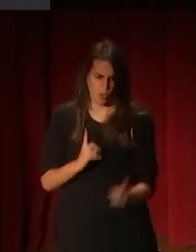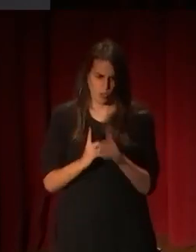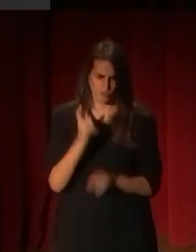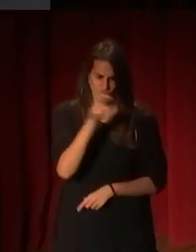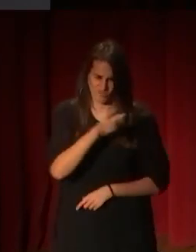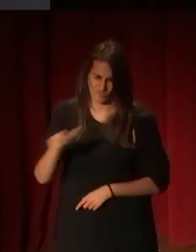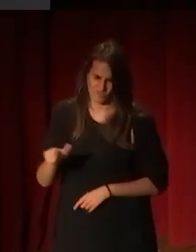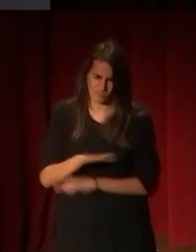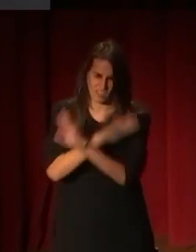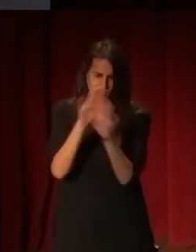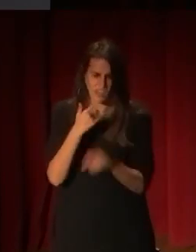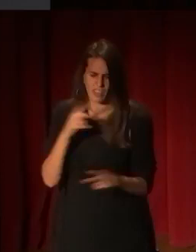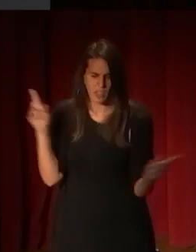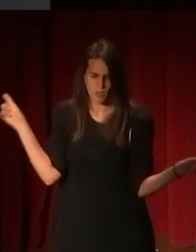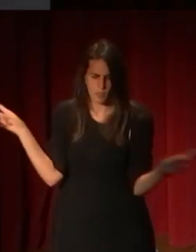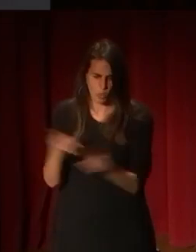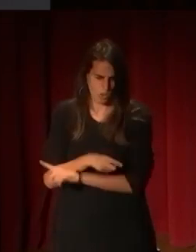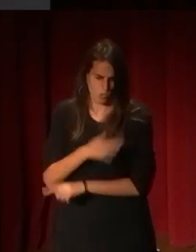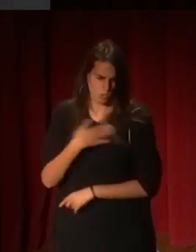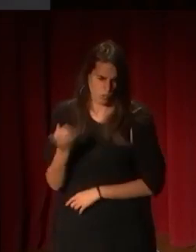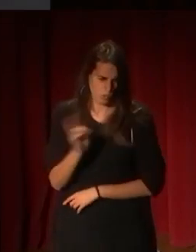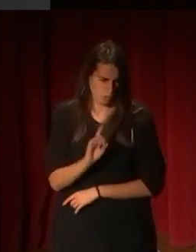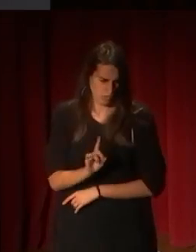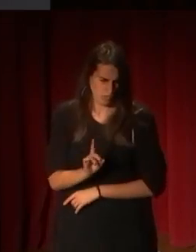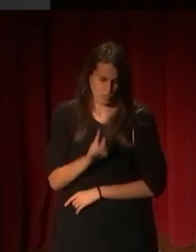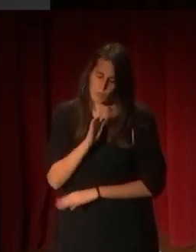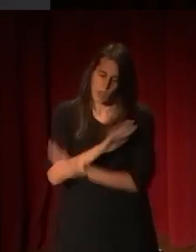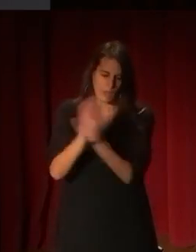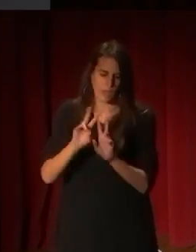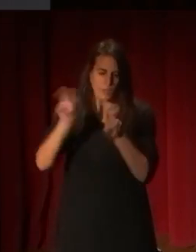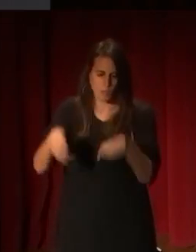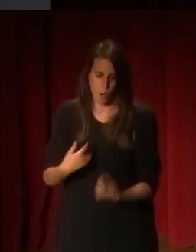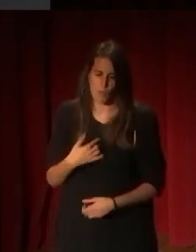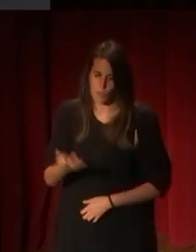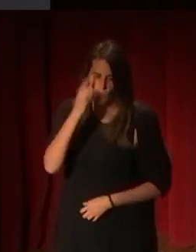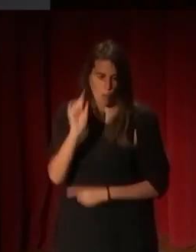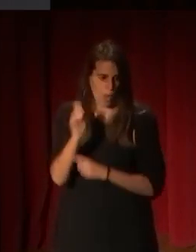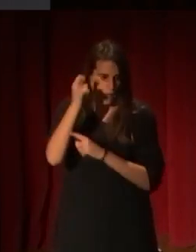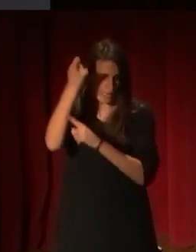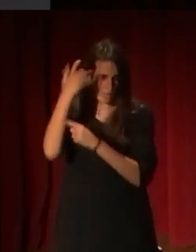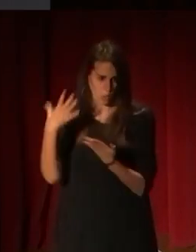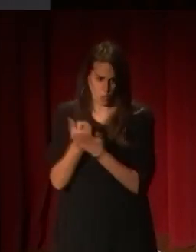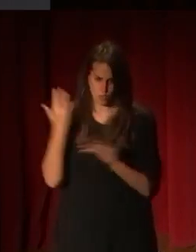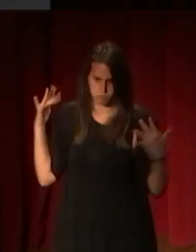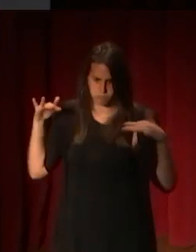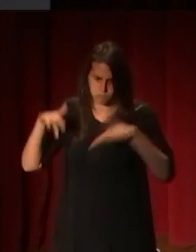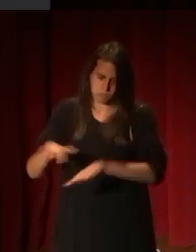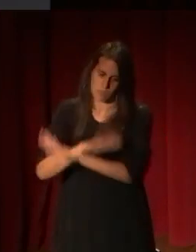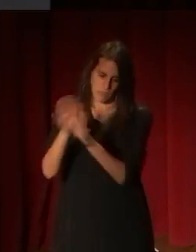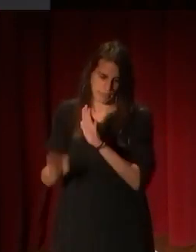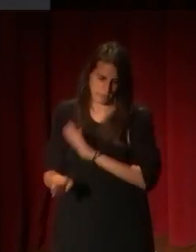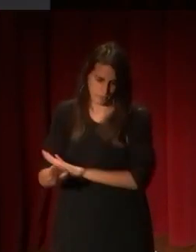gentes y llegaron a forzar su prohibición aunque hubo enseguida que restituirlas por el enorme éxito y popularidad de estas